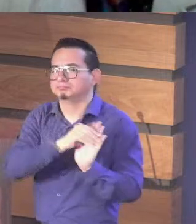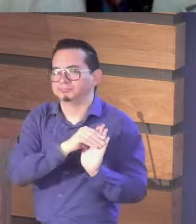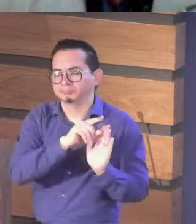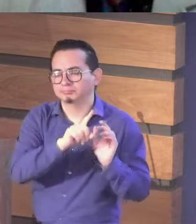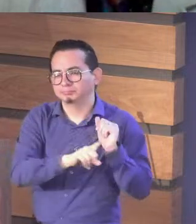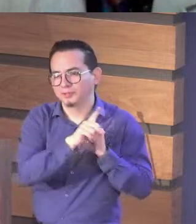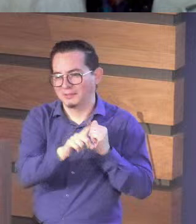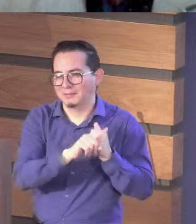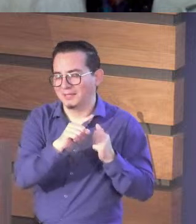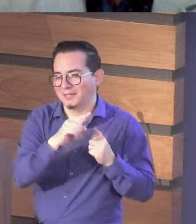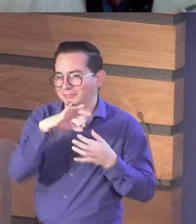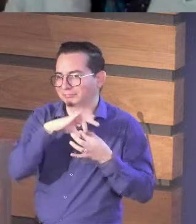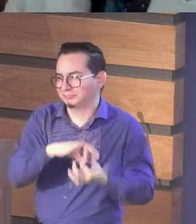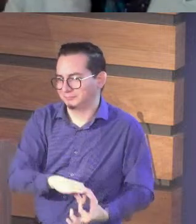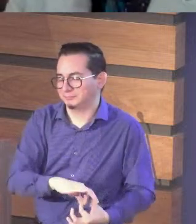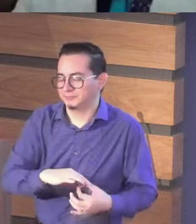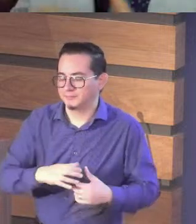decir,